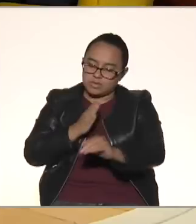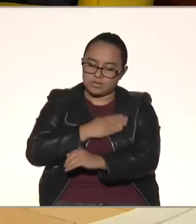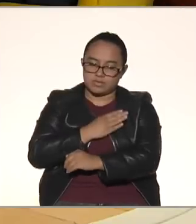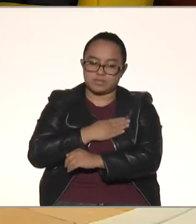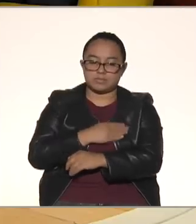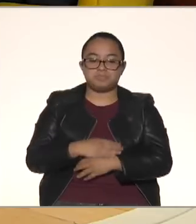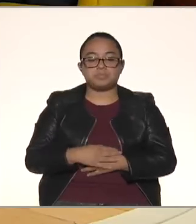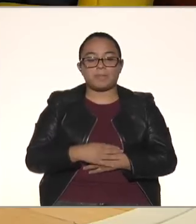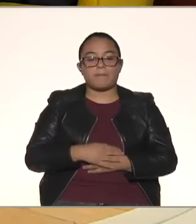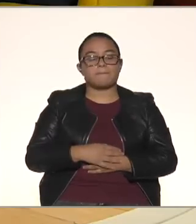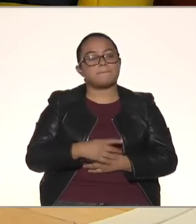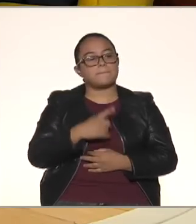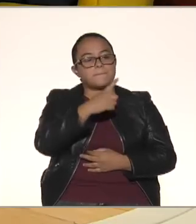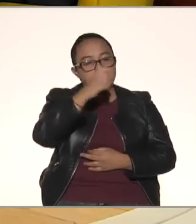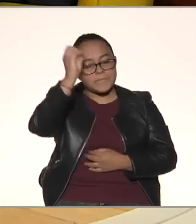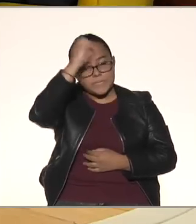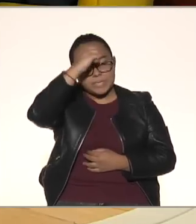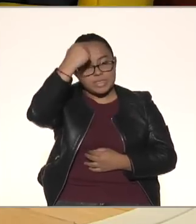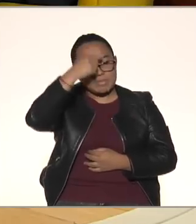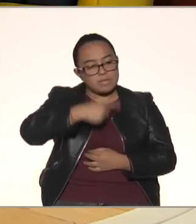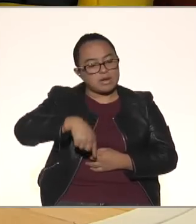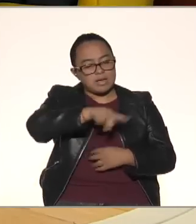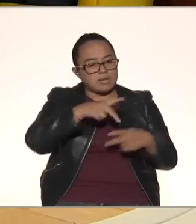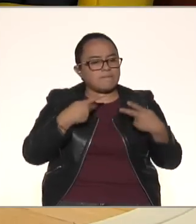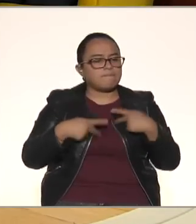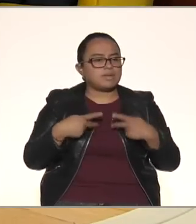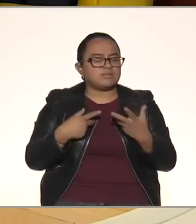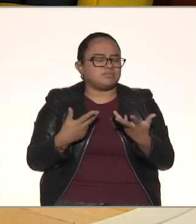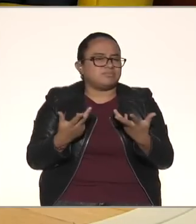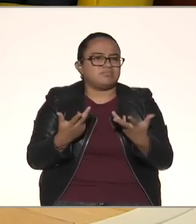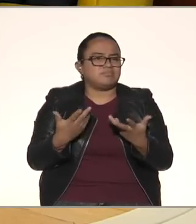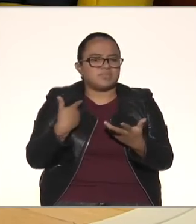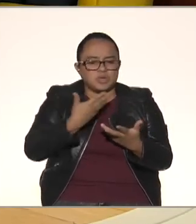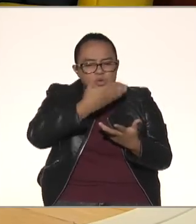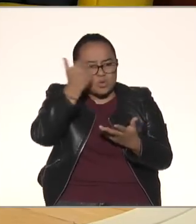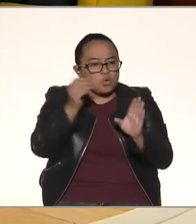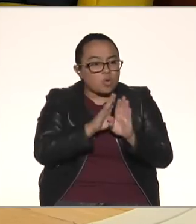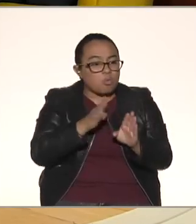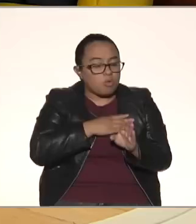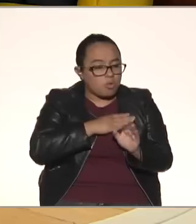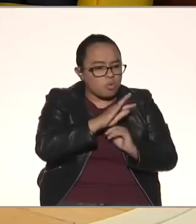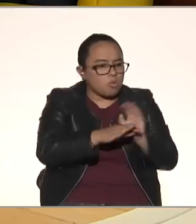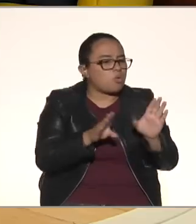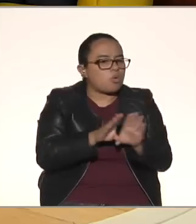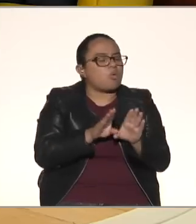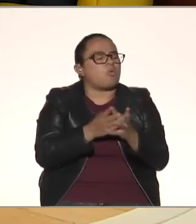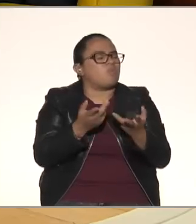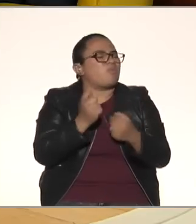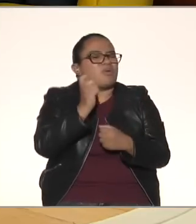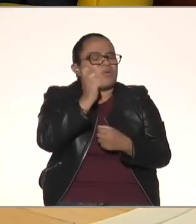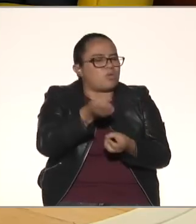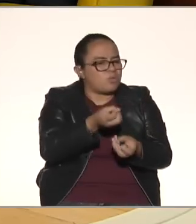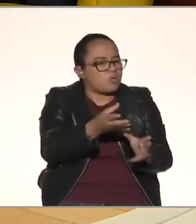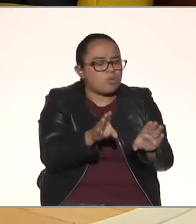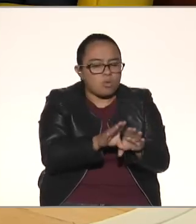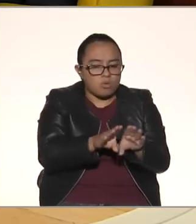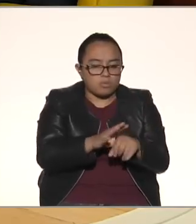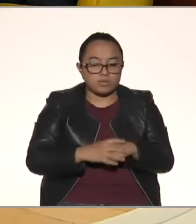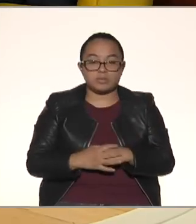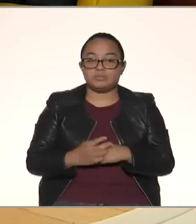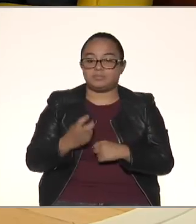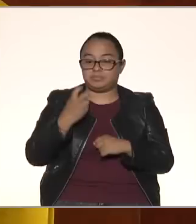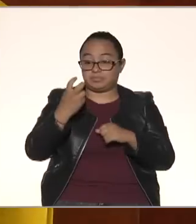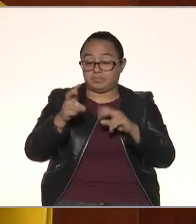así es. ¿Tú qué abonarías para las personas que dicen, es que no sé cómo ser generoso? No entiendo, ¿cómo empezarías? Es un tema